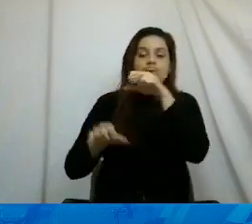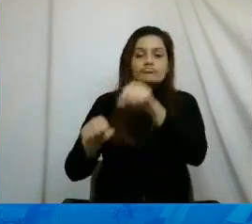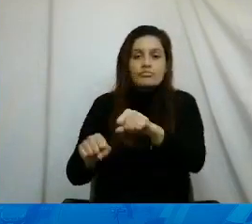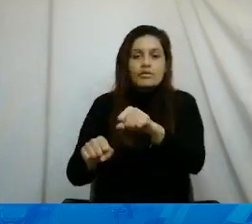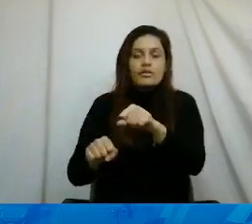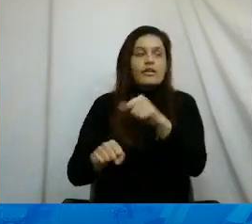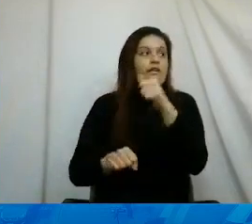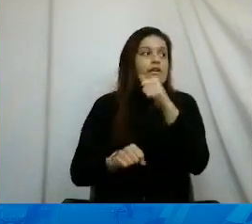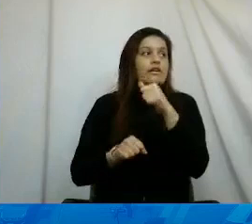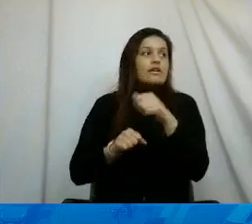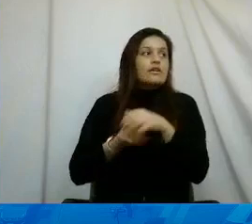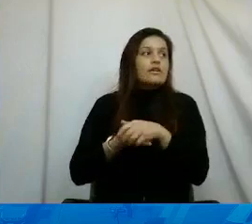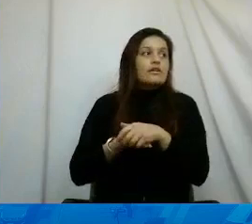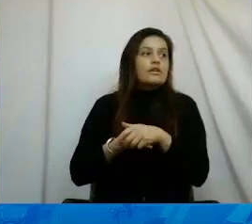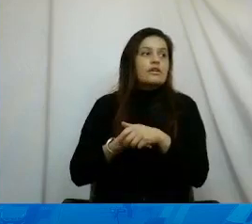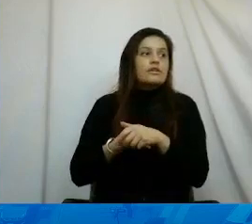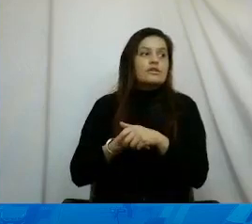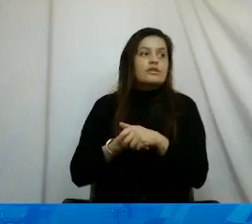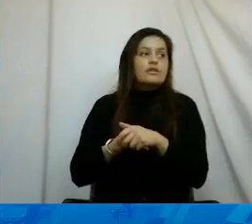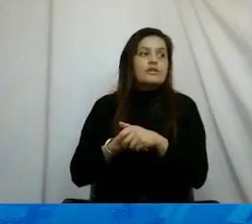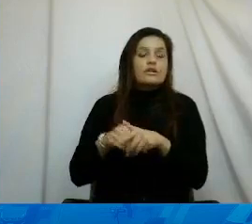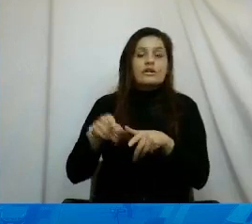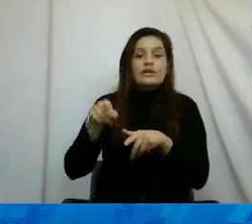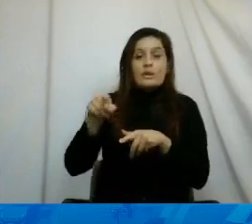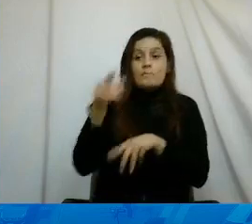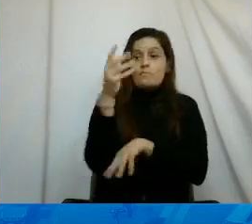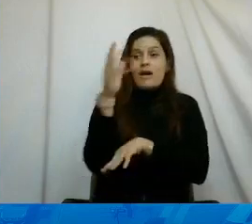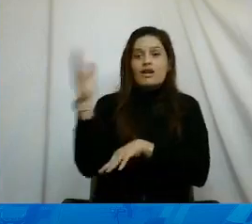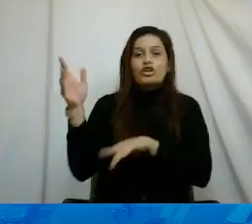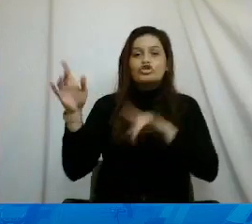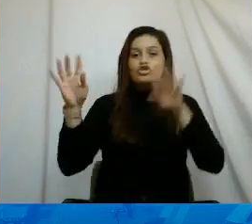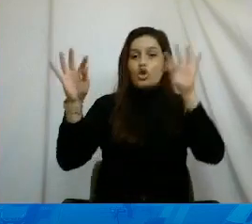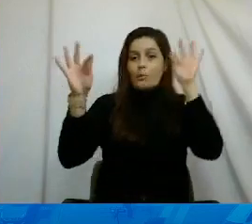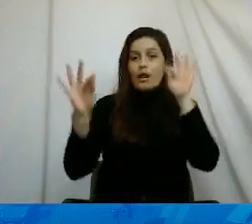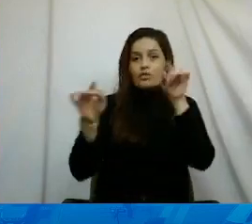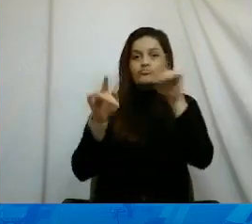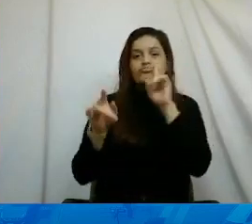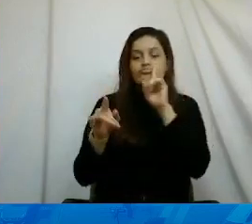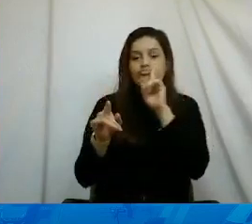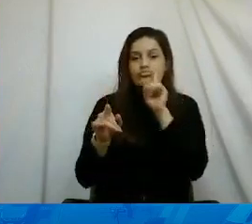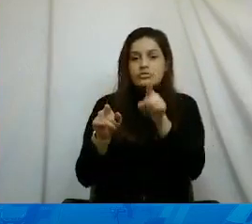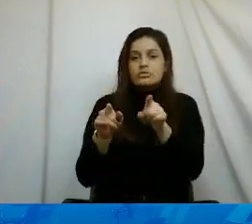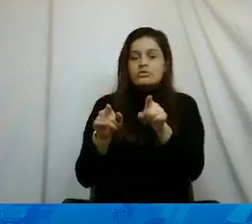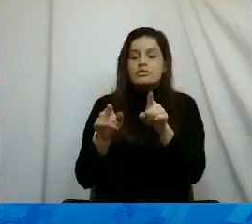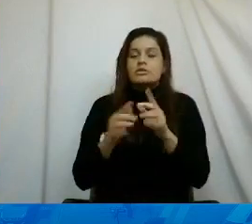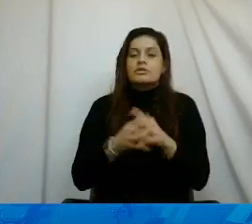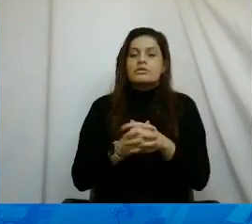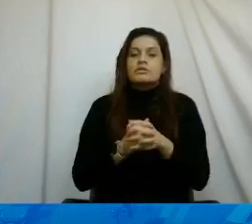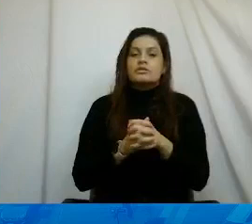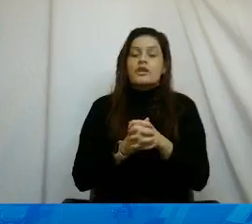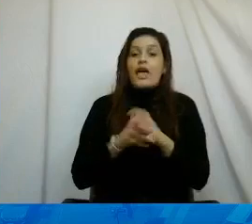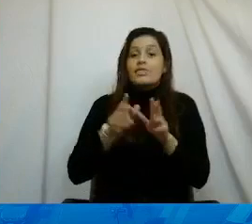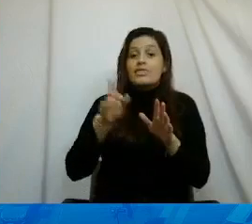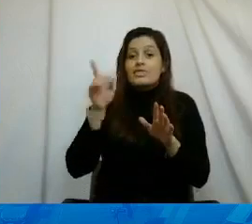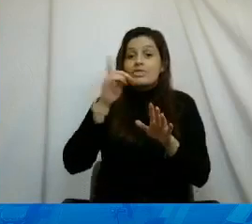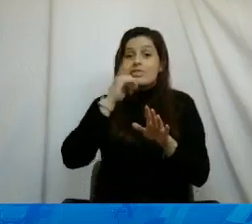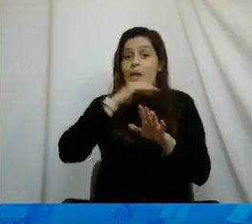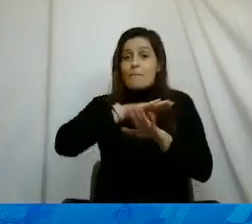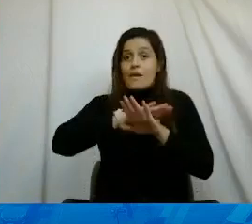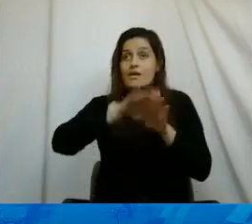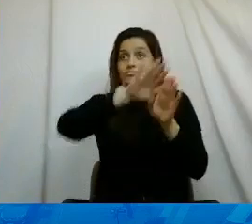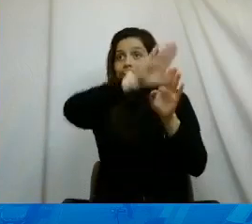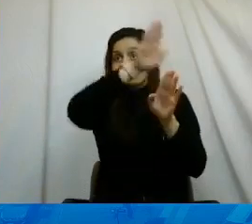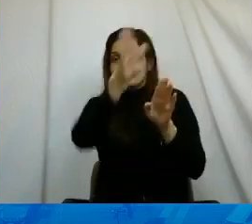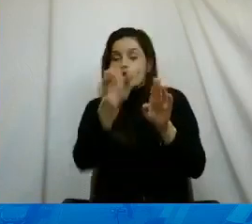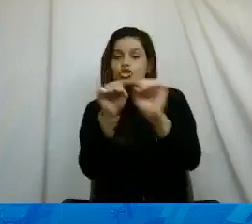parte de la del parque Cerro Sombrero, y por lo tanto no podría ser pavimentado. Entonces, al terminar no puede ser pavimentado